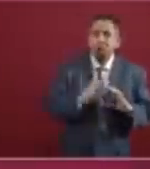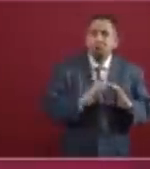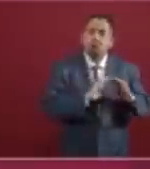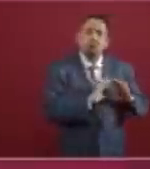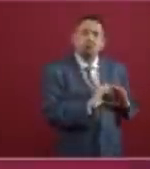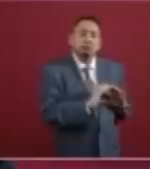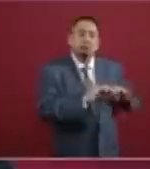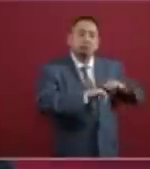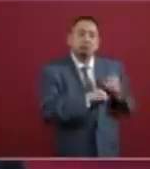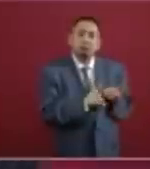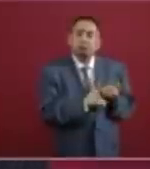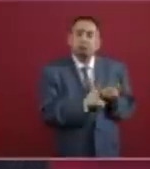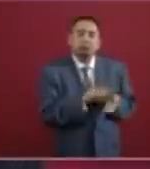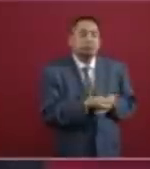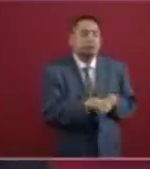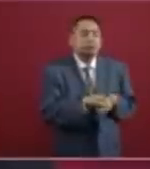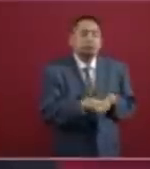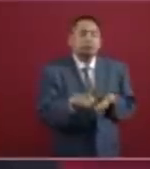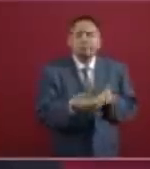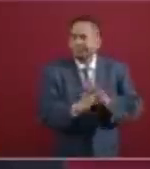Entonces, todo eso se acabó.